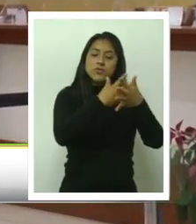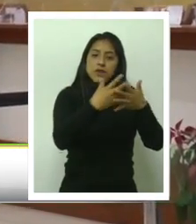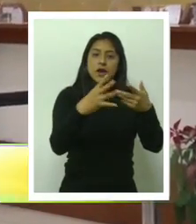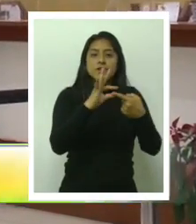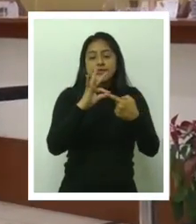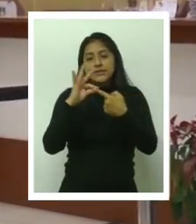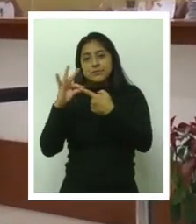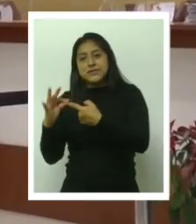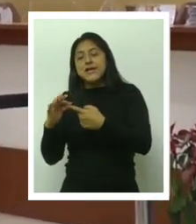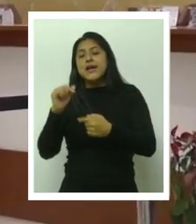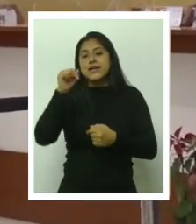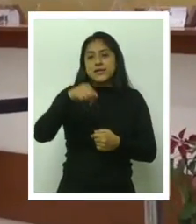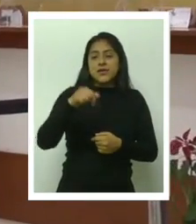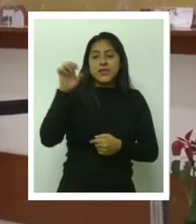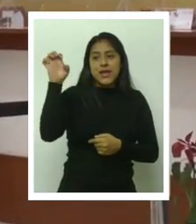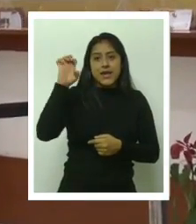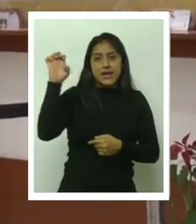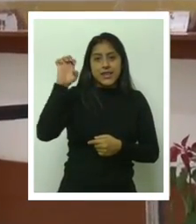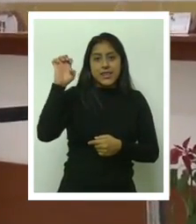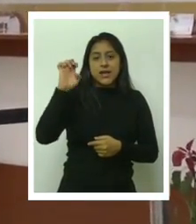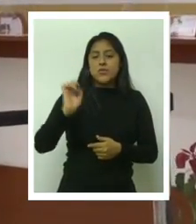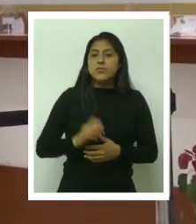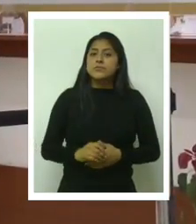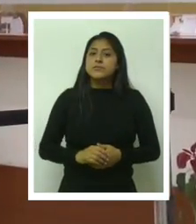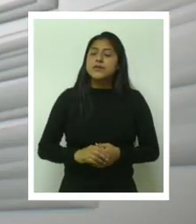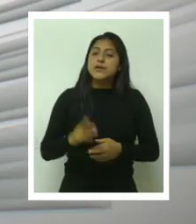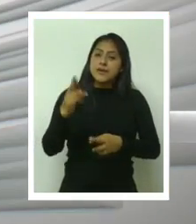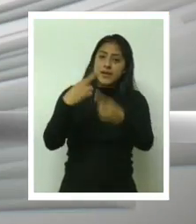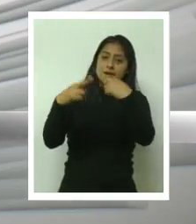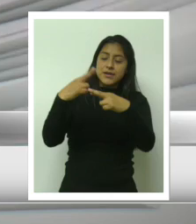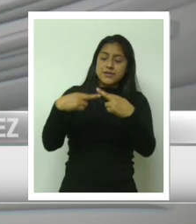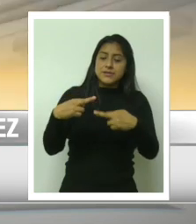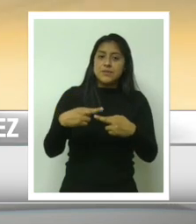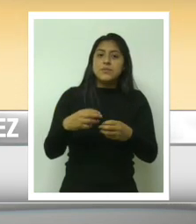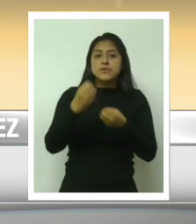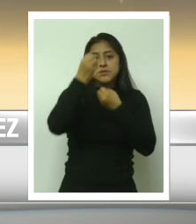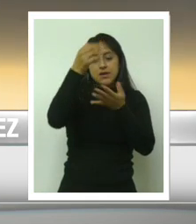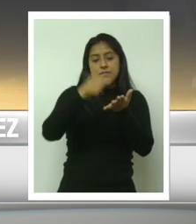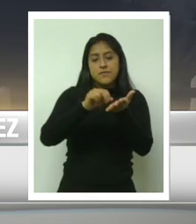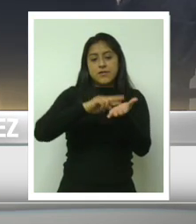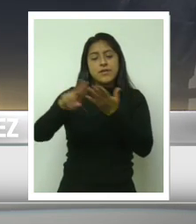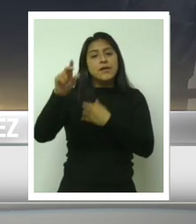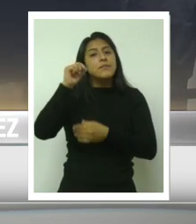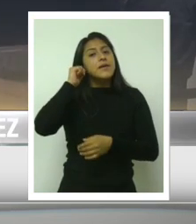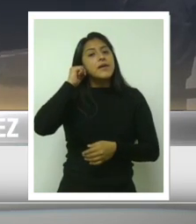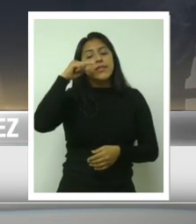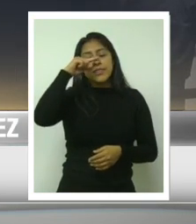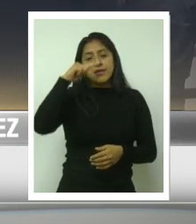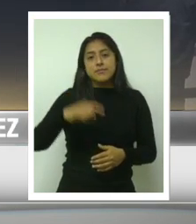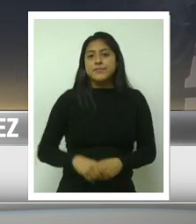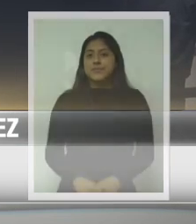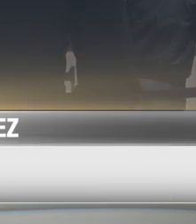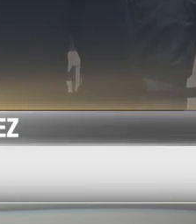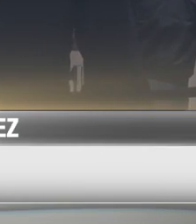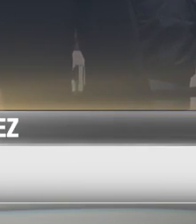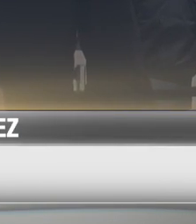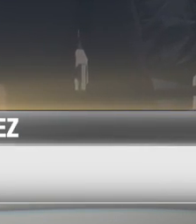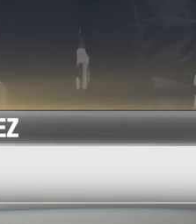mencionar. Por el momento, esta es la información que tenemos desde acá de la sede central del RENAP. Retornamos al set principal. Vamos contigo, Katy.